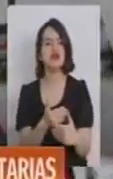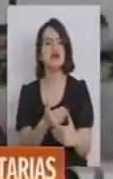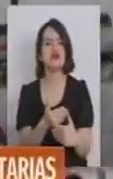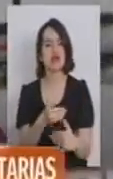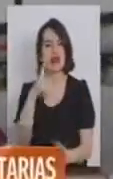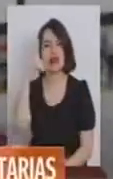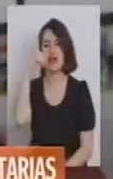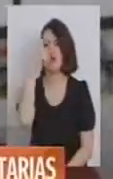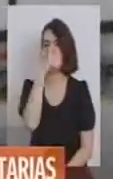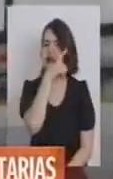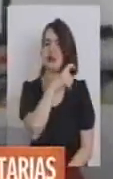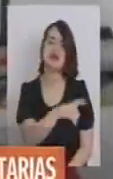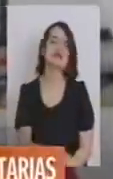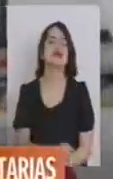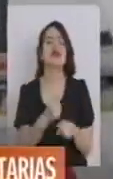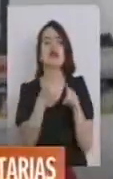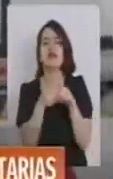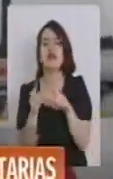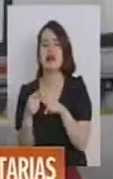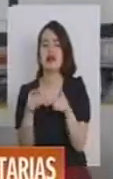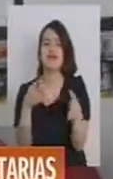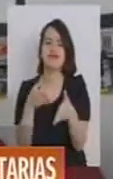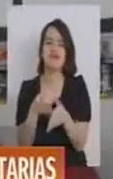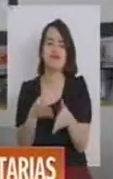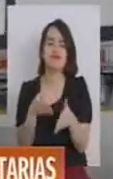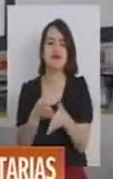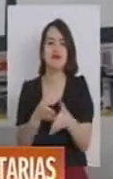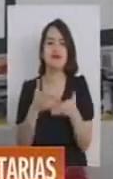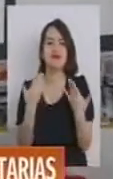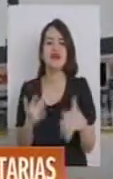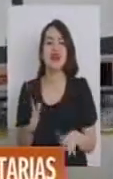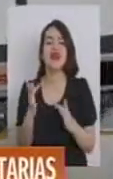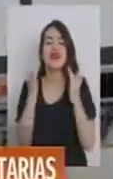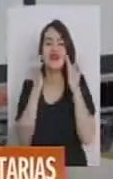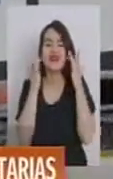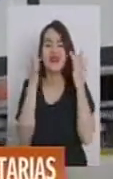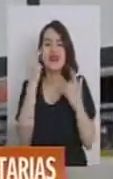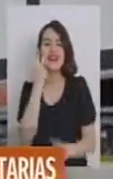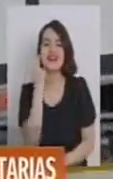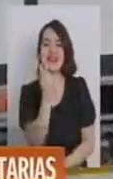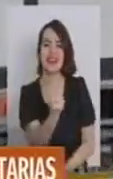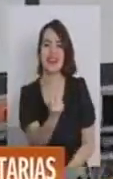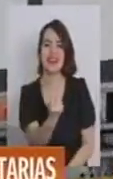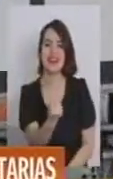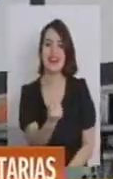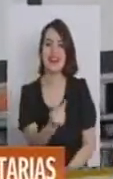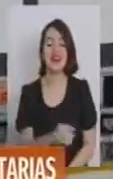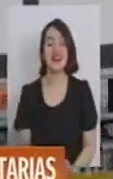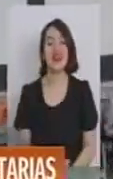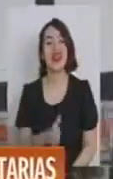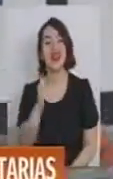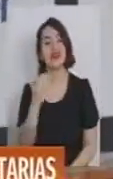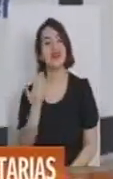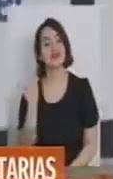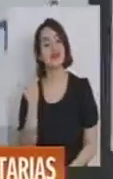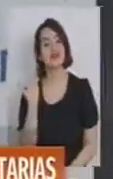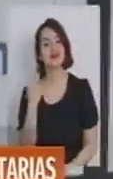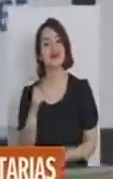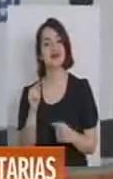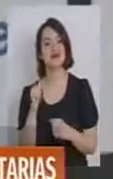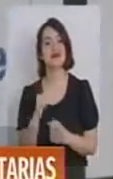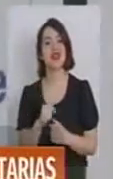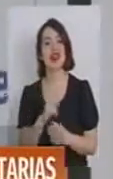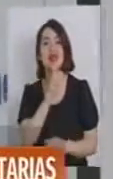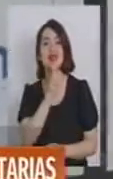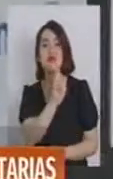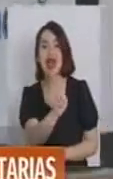extraordinariamente difícil, lleno de dificultades, pero estamos muy contentos de ver a nuestras espaldas el resultado,